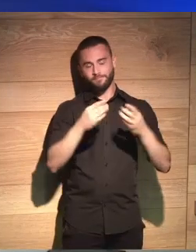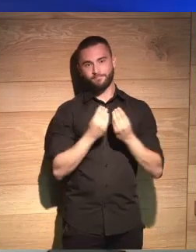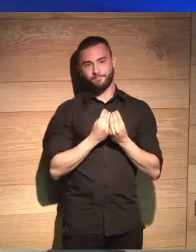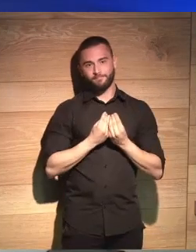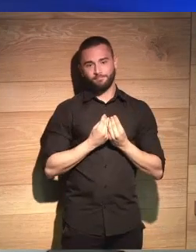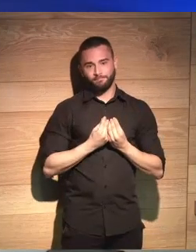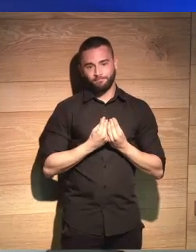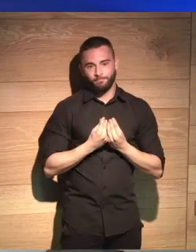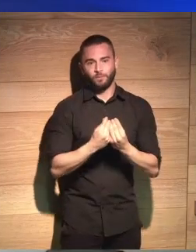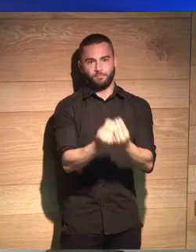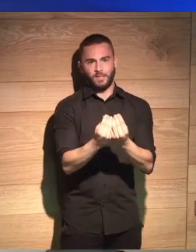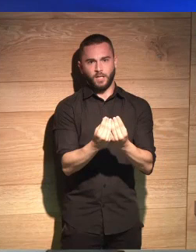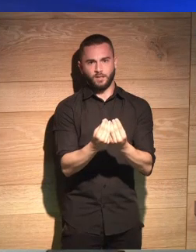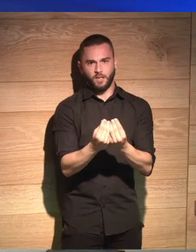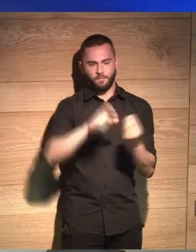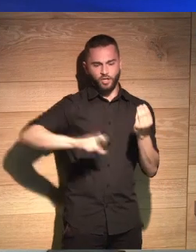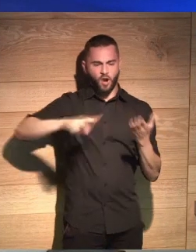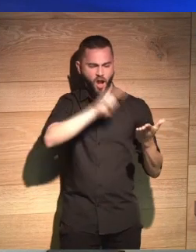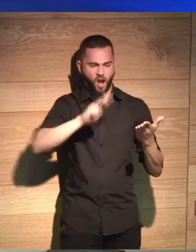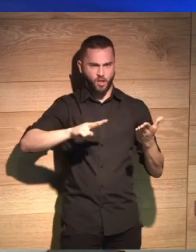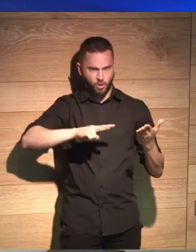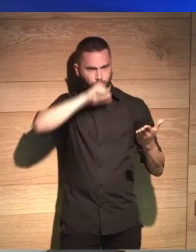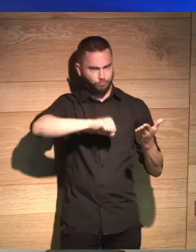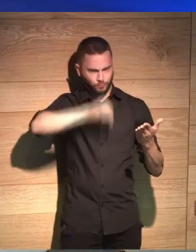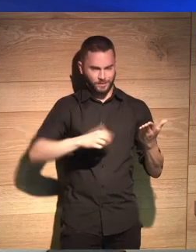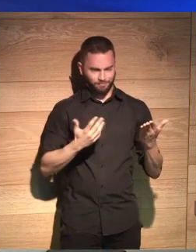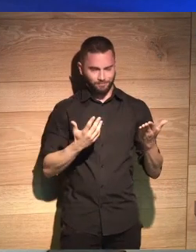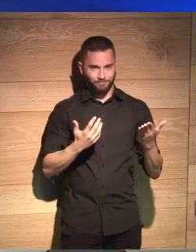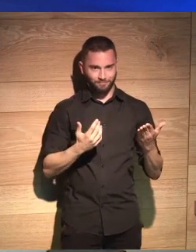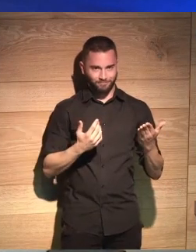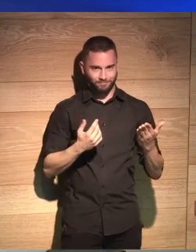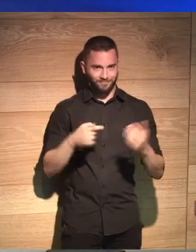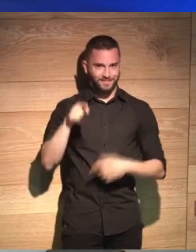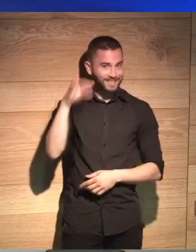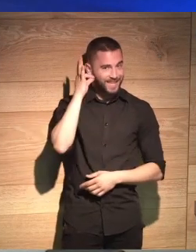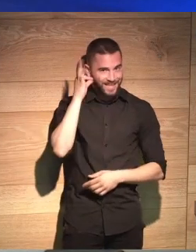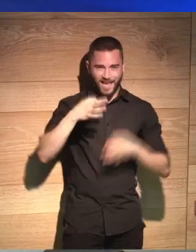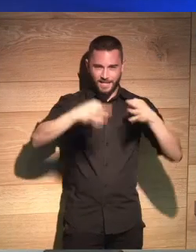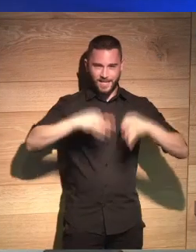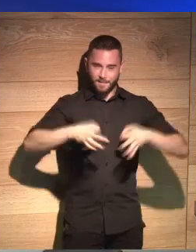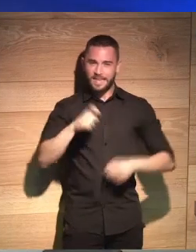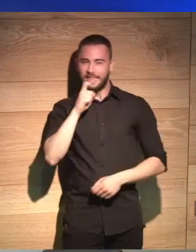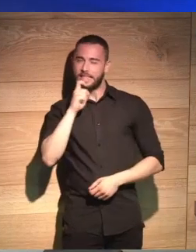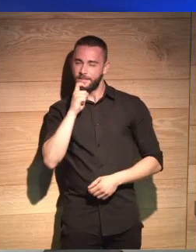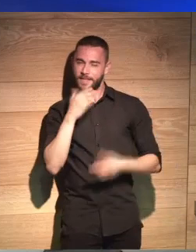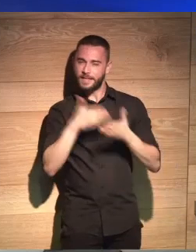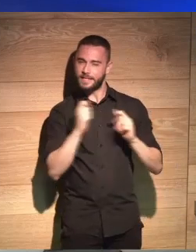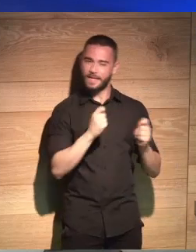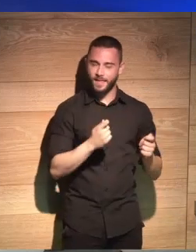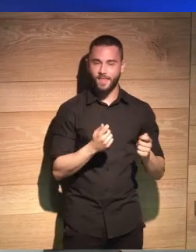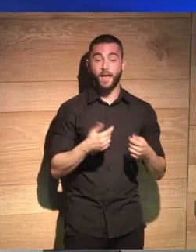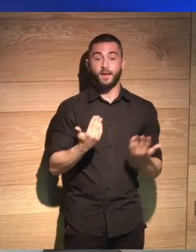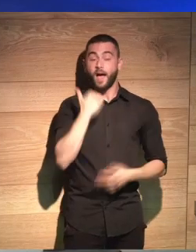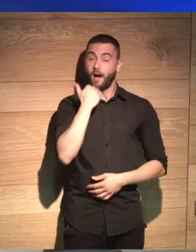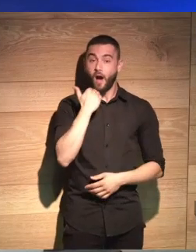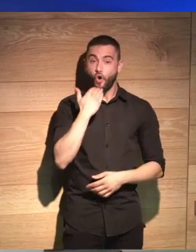de unos devotos lectores a los que ella siempre se lo pone bastante difícil. Algo que por